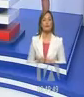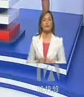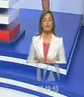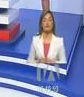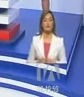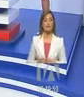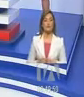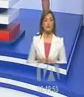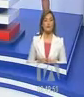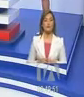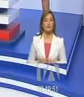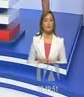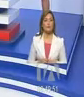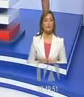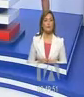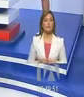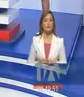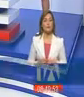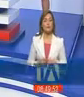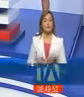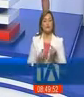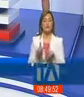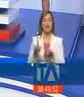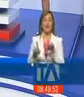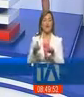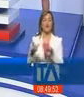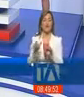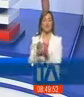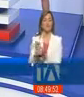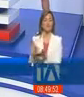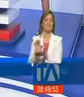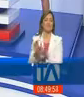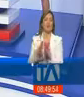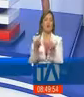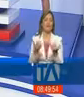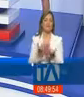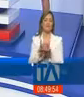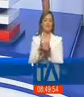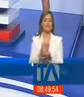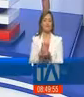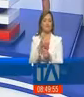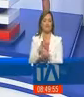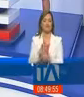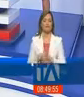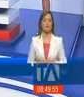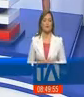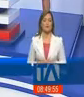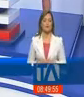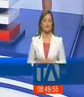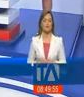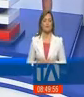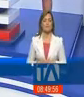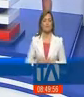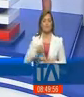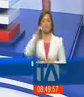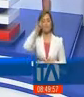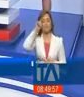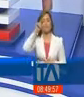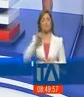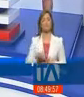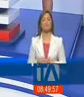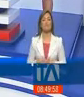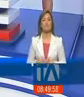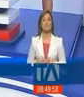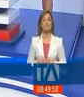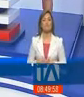porque muchas veces esto se deja de lado. Así que, bueno, esperamos que les haya servido mucho en casa este reportaje. Así es, y recordemos también que,